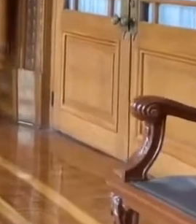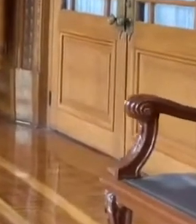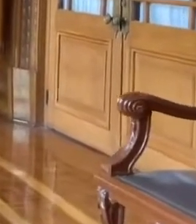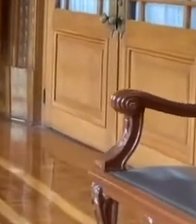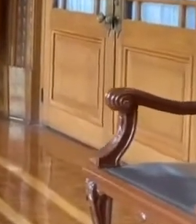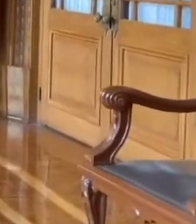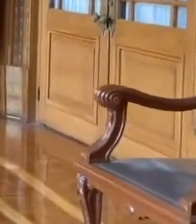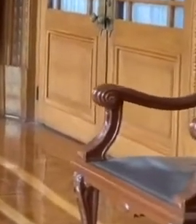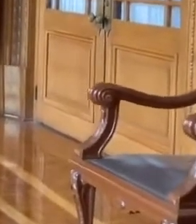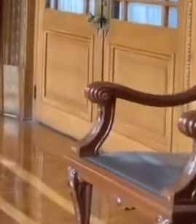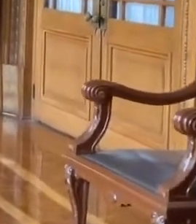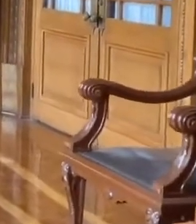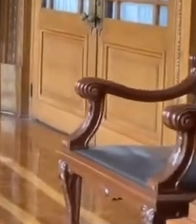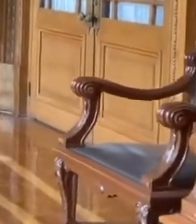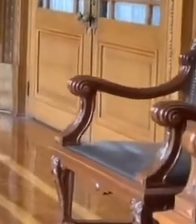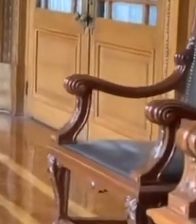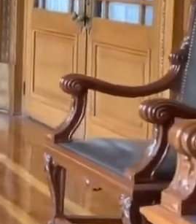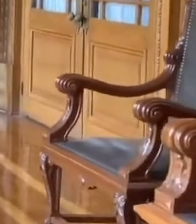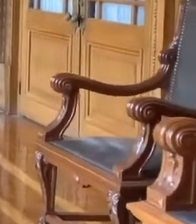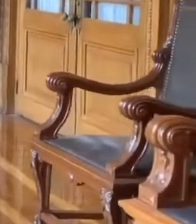hasta adversarios políticos.